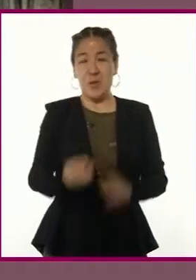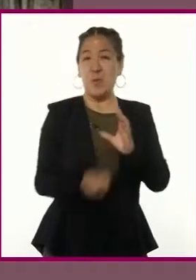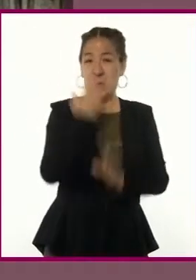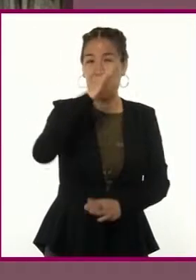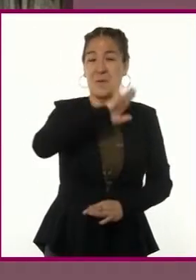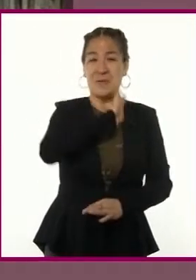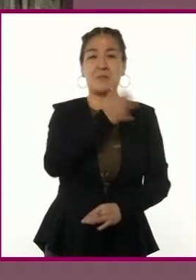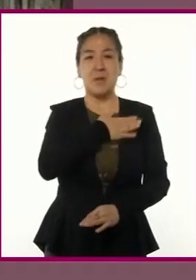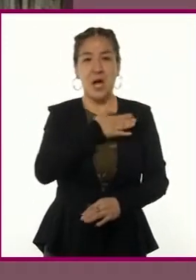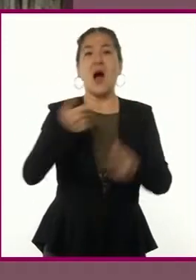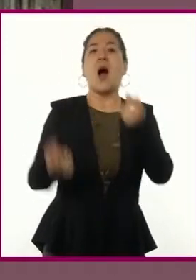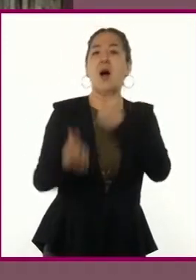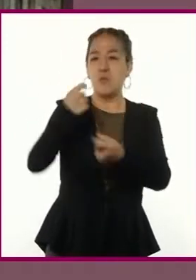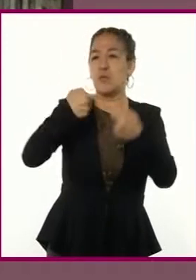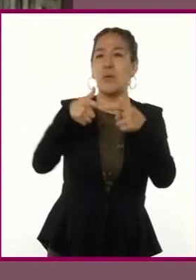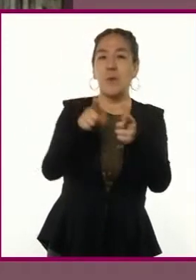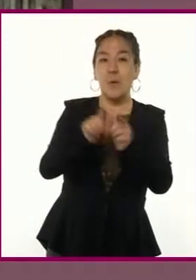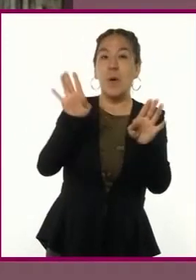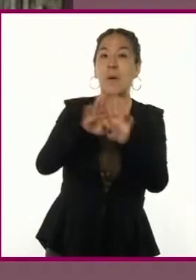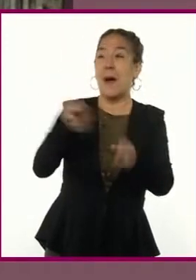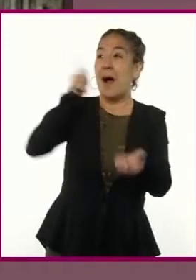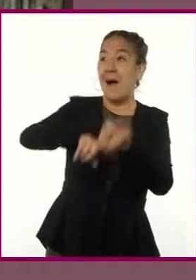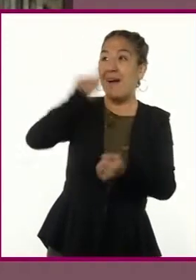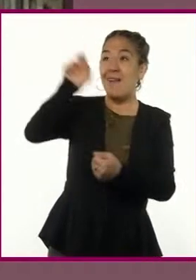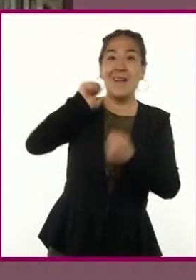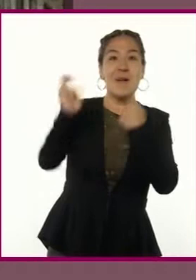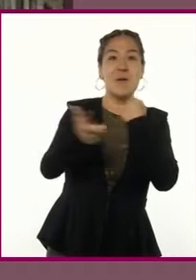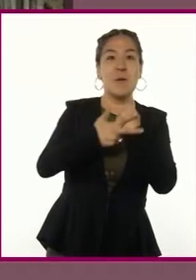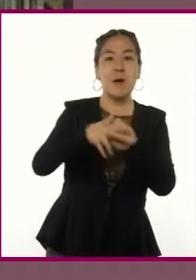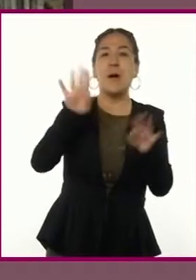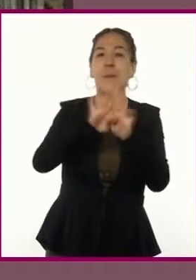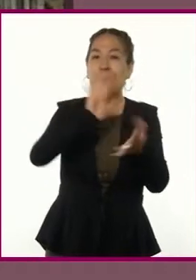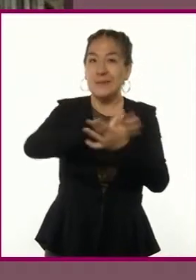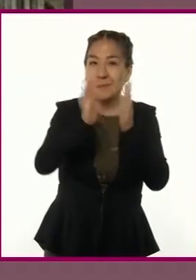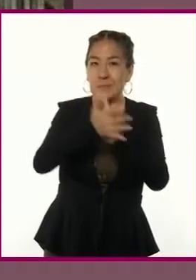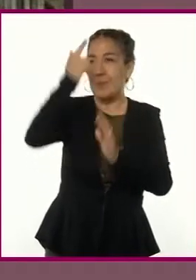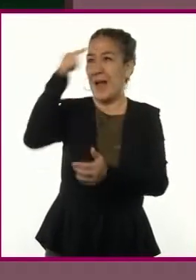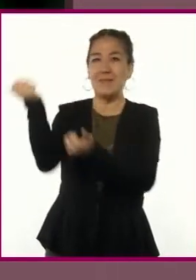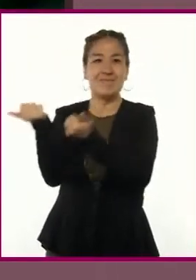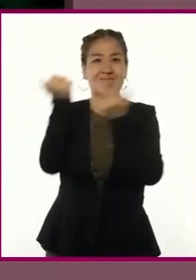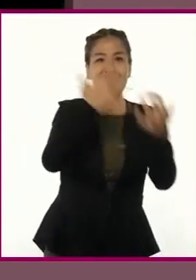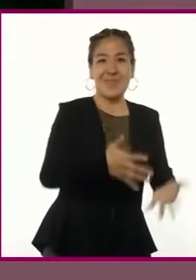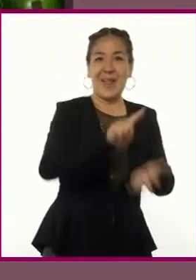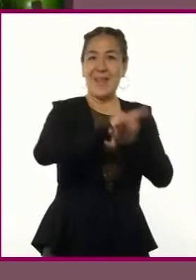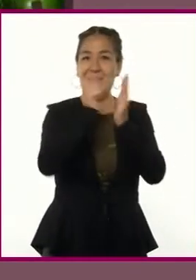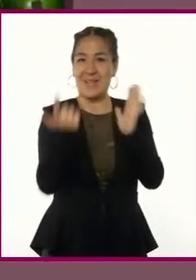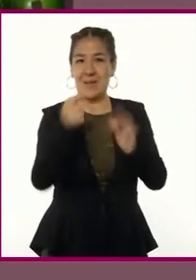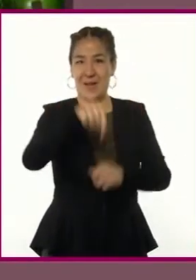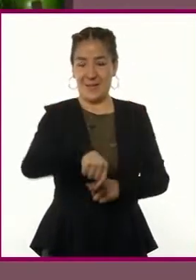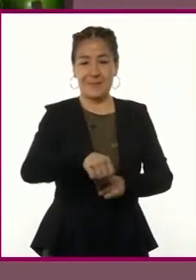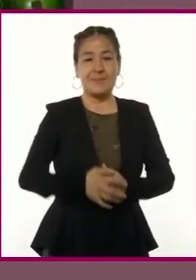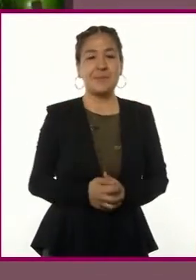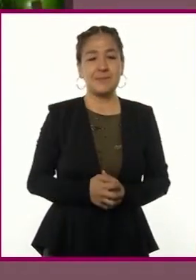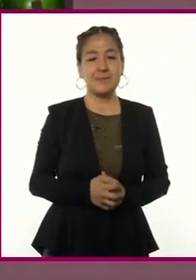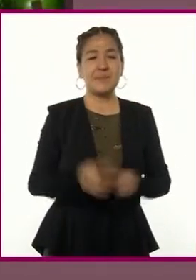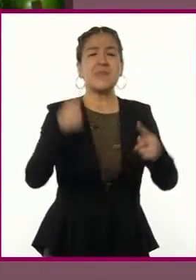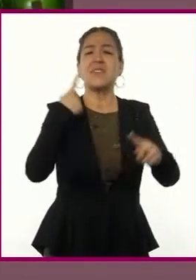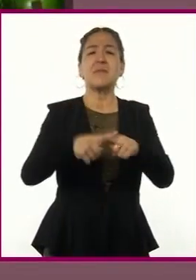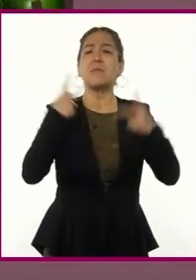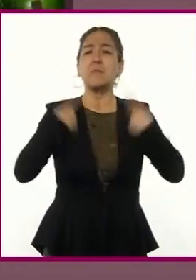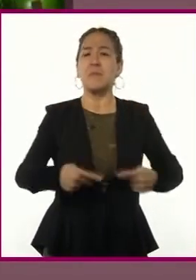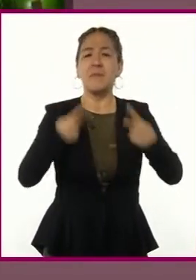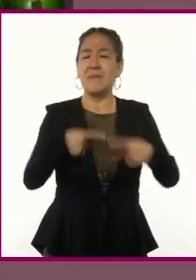que traían o mandaban traer desde el viejo continente este tipo de libros. Un autor muy